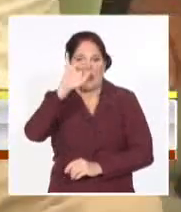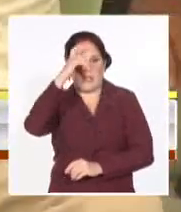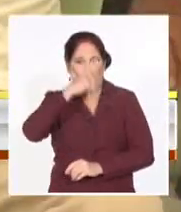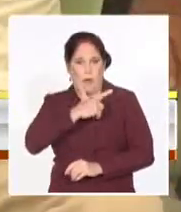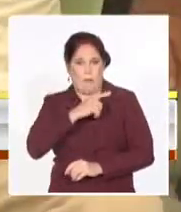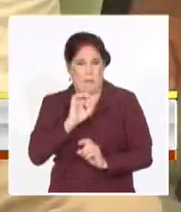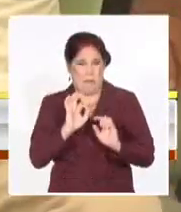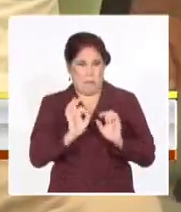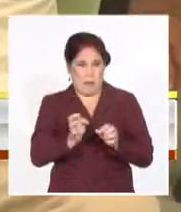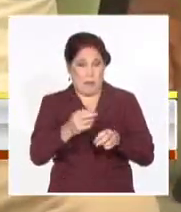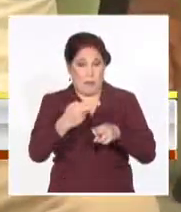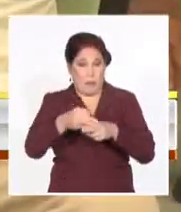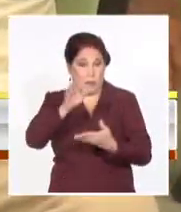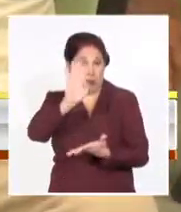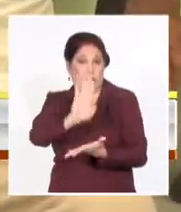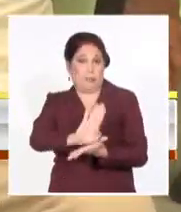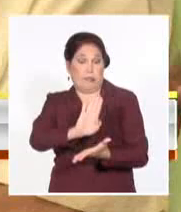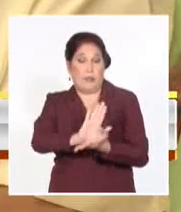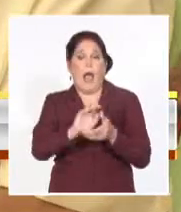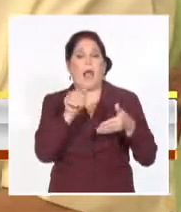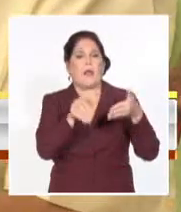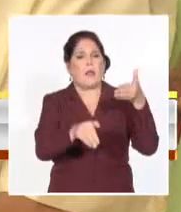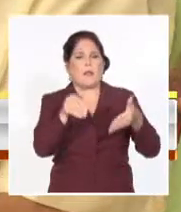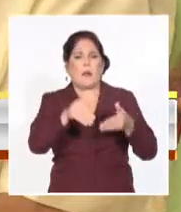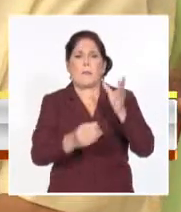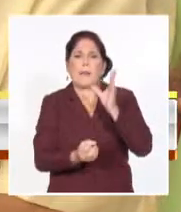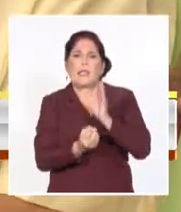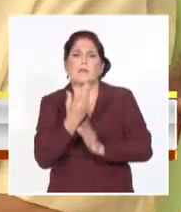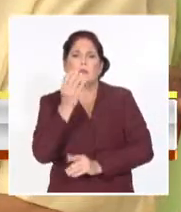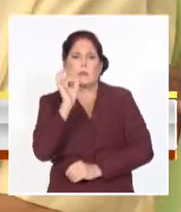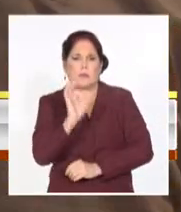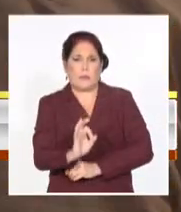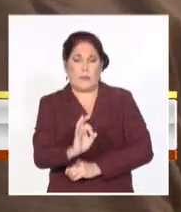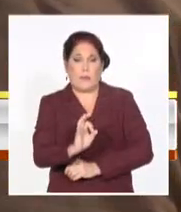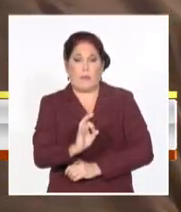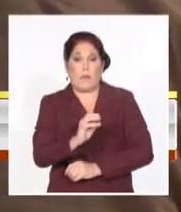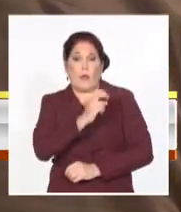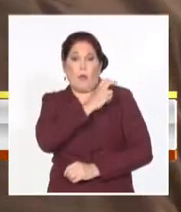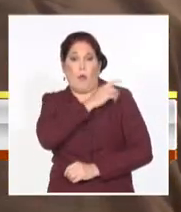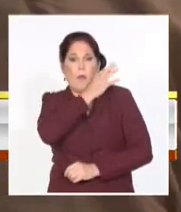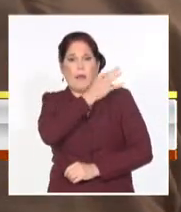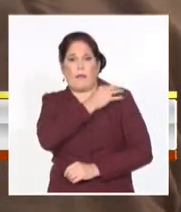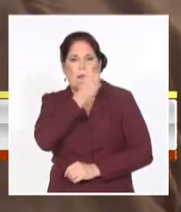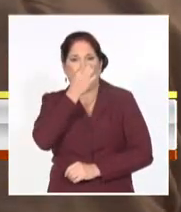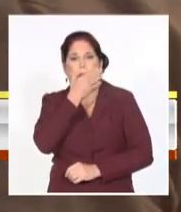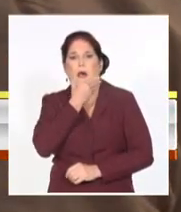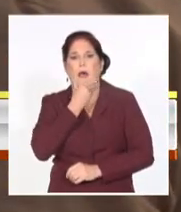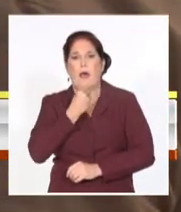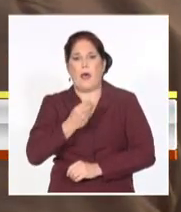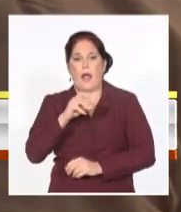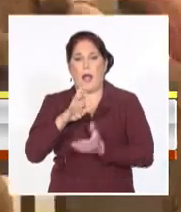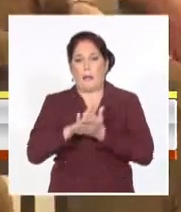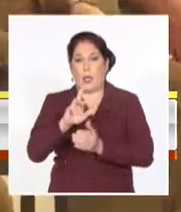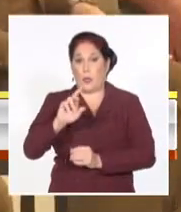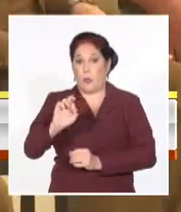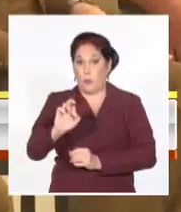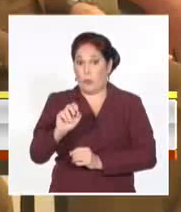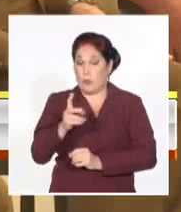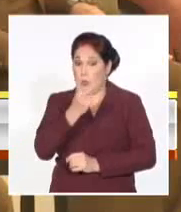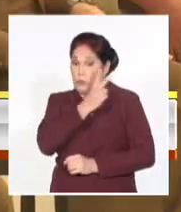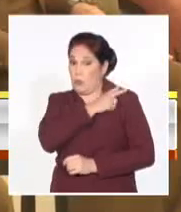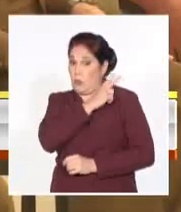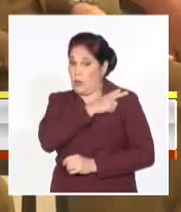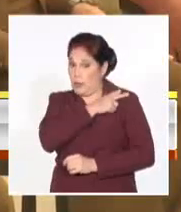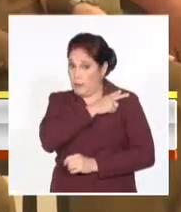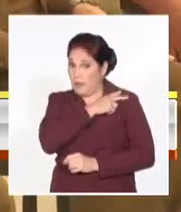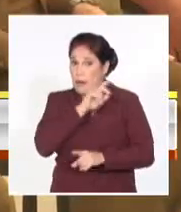nombre, con la presencia de fundadores del Frente Guerrillero. El comandante de la Revolución, Ramiro Valdés Menéndez, segundo jefe del Frente, y el jefe del